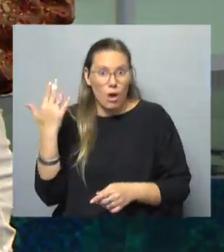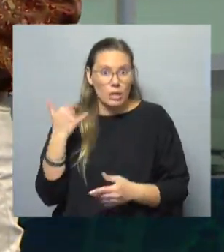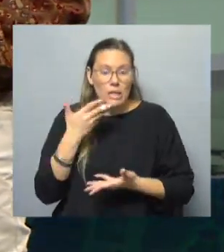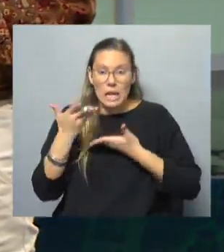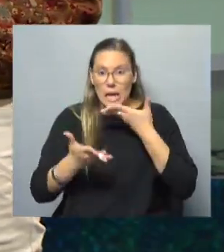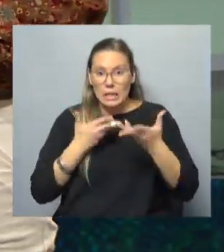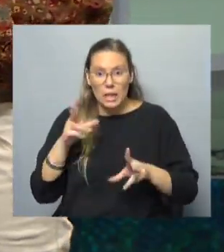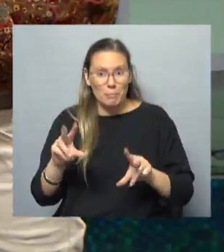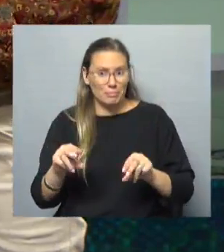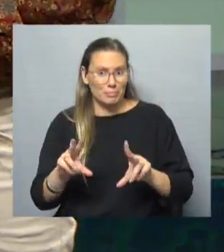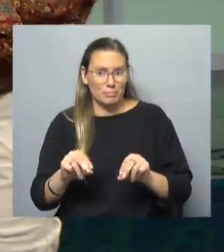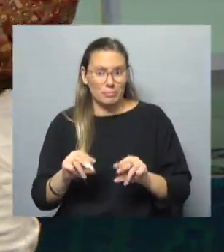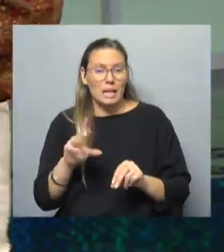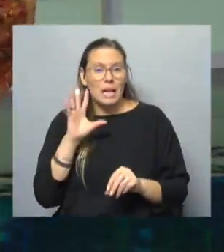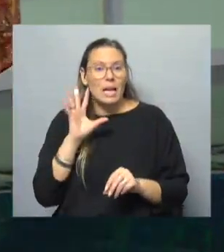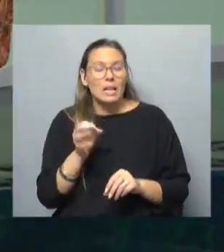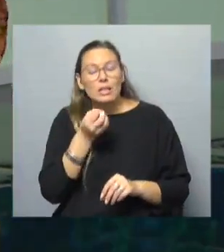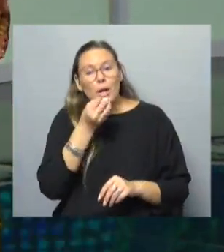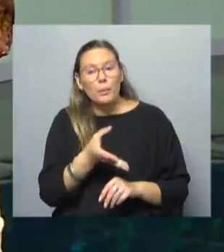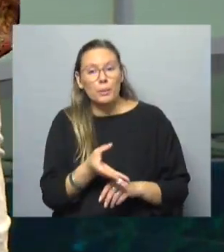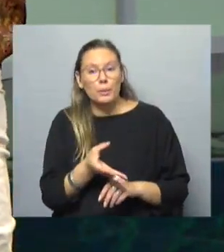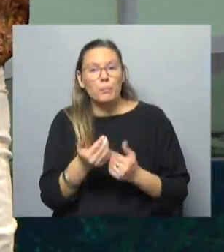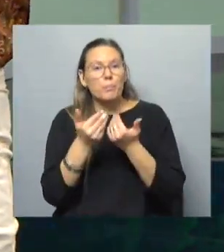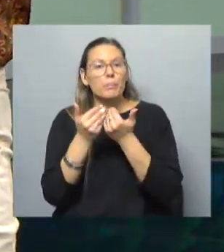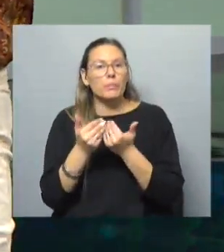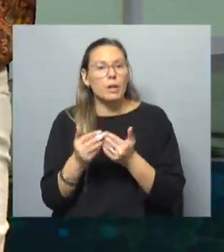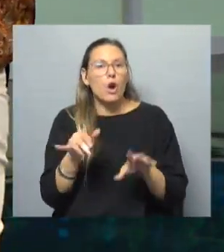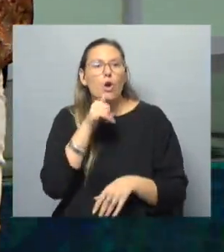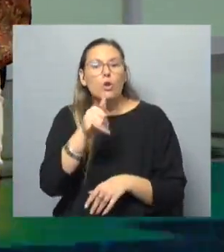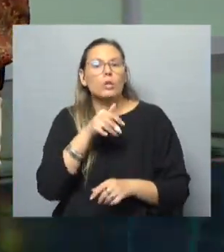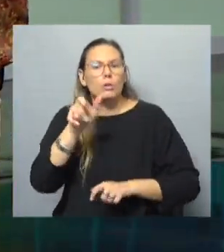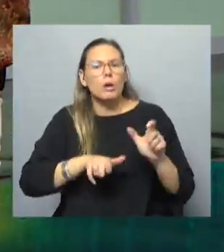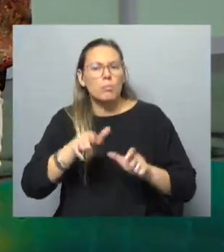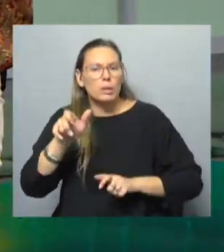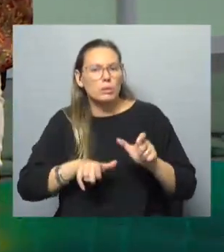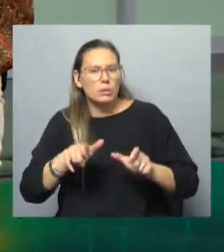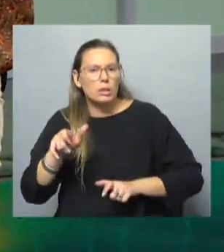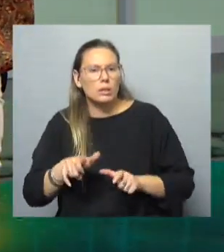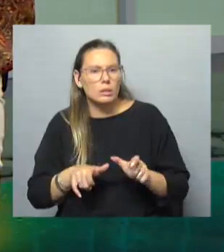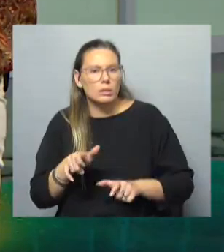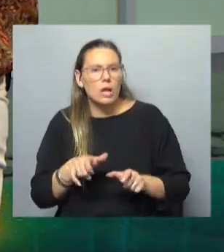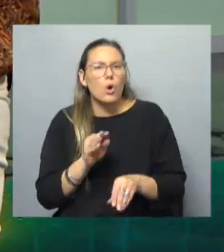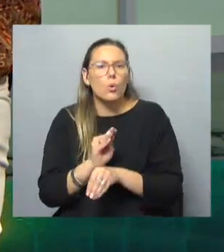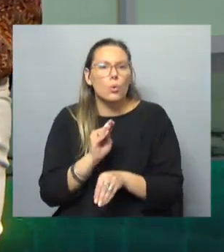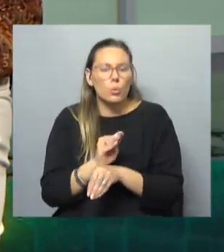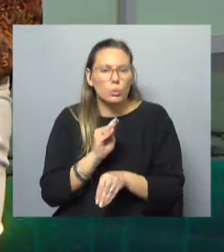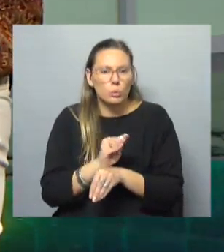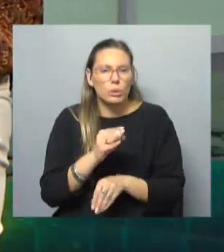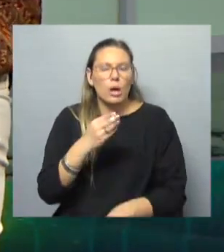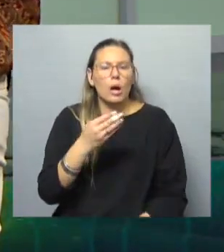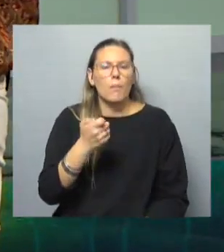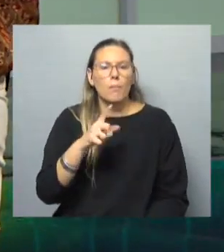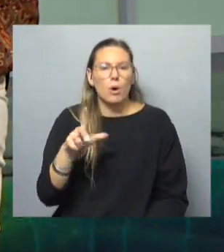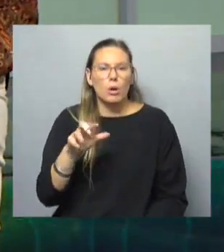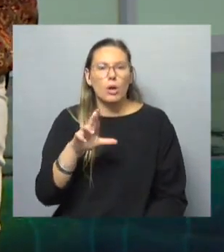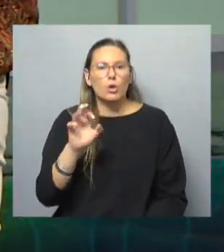está, increíble. Me parece que está bueno que arranquemos contándole a la gente un poco sobre la cultura ballroom. Mm. Cuando